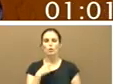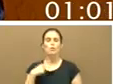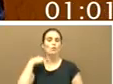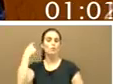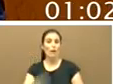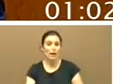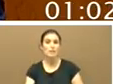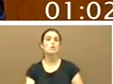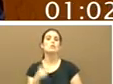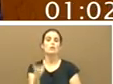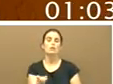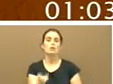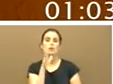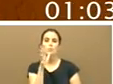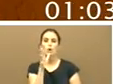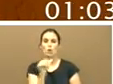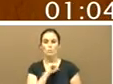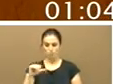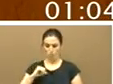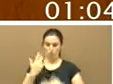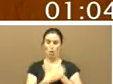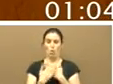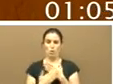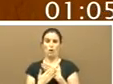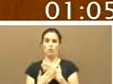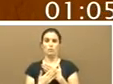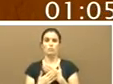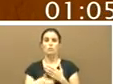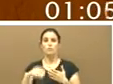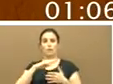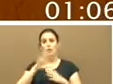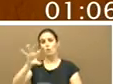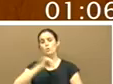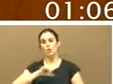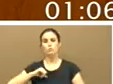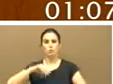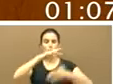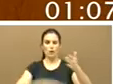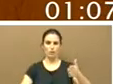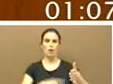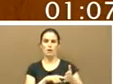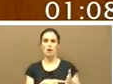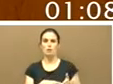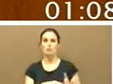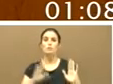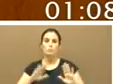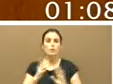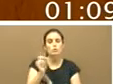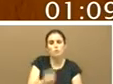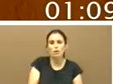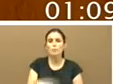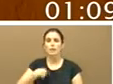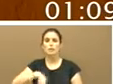de su propio Gobierno al frente de la Comunidad Autónoma de Cataluña, pero también,